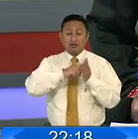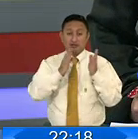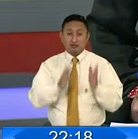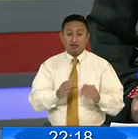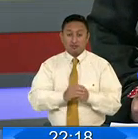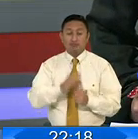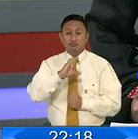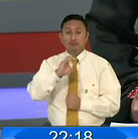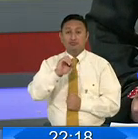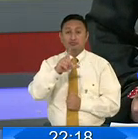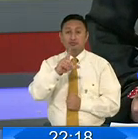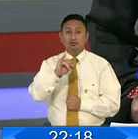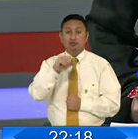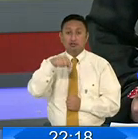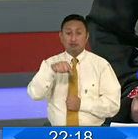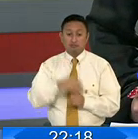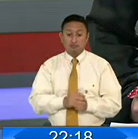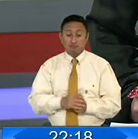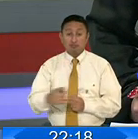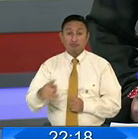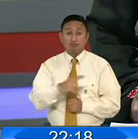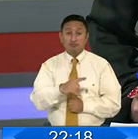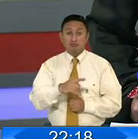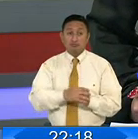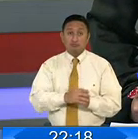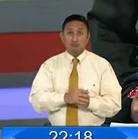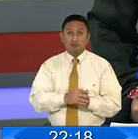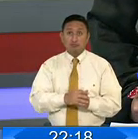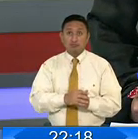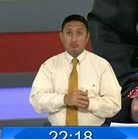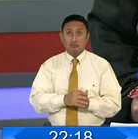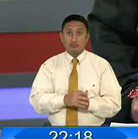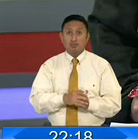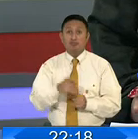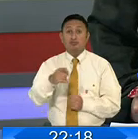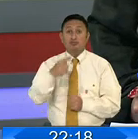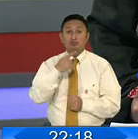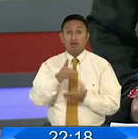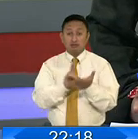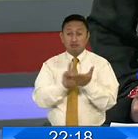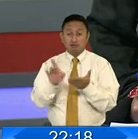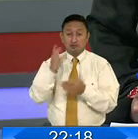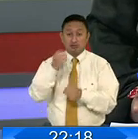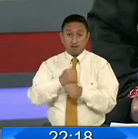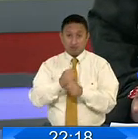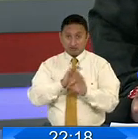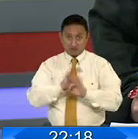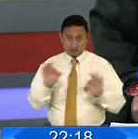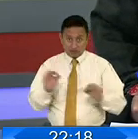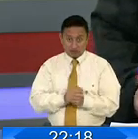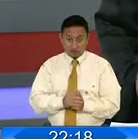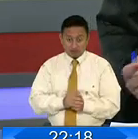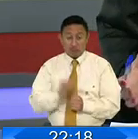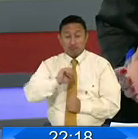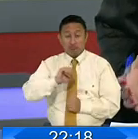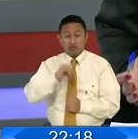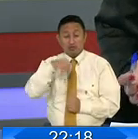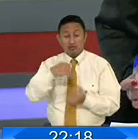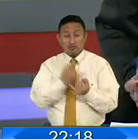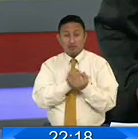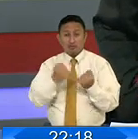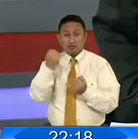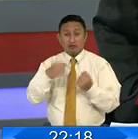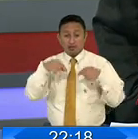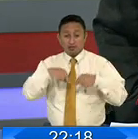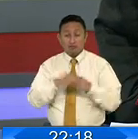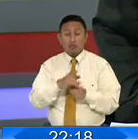subrogante Pablo Celi para evitar que se califique el abandono injustificado del cargo, a pesar de que este fin de semana culmina